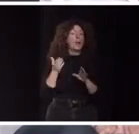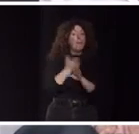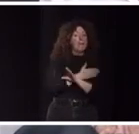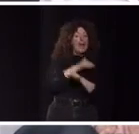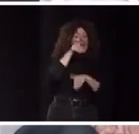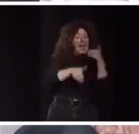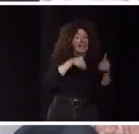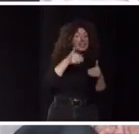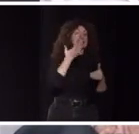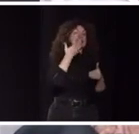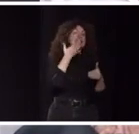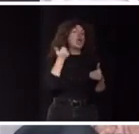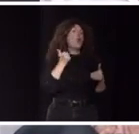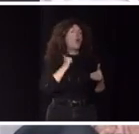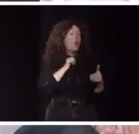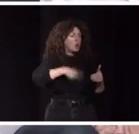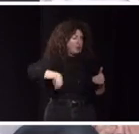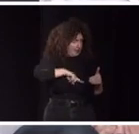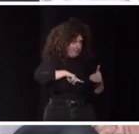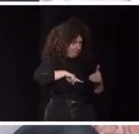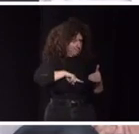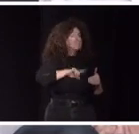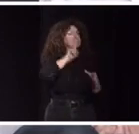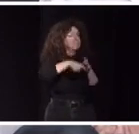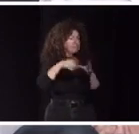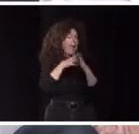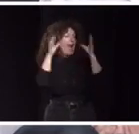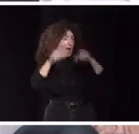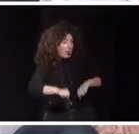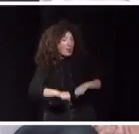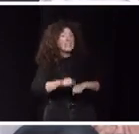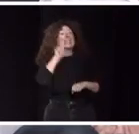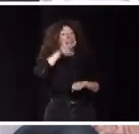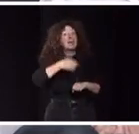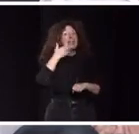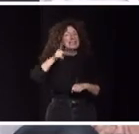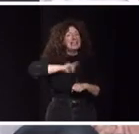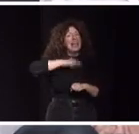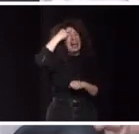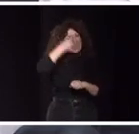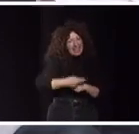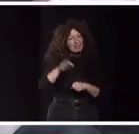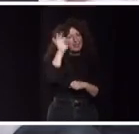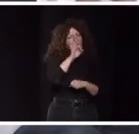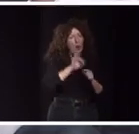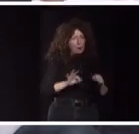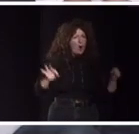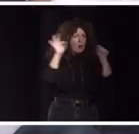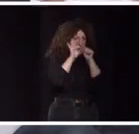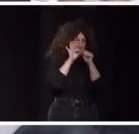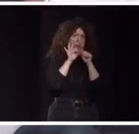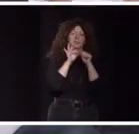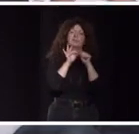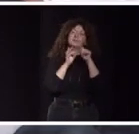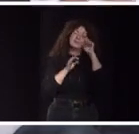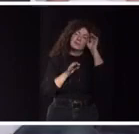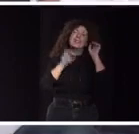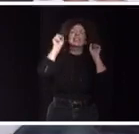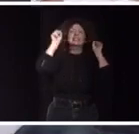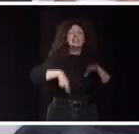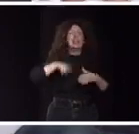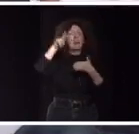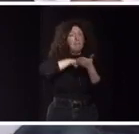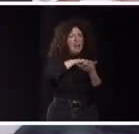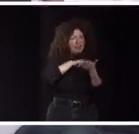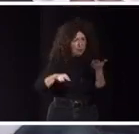sea útil y, sobre todo, cuando haya respeto a Podemos, con primarias y sin vetos.